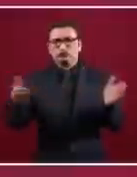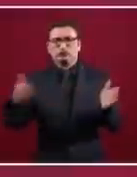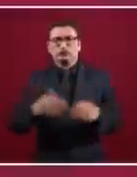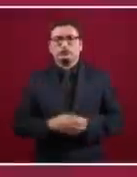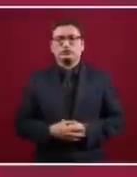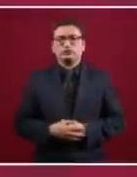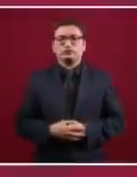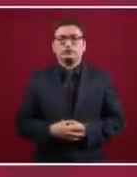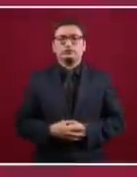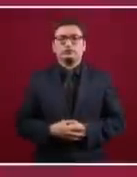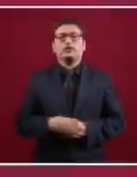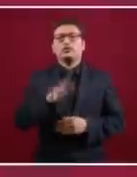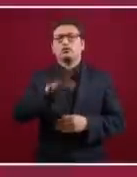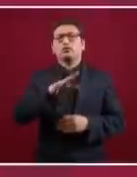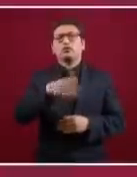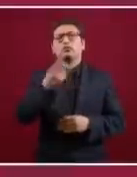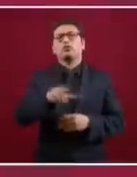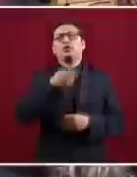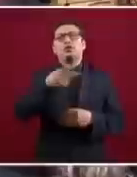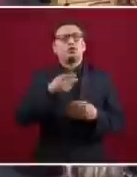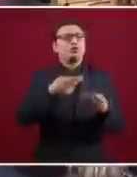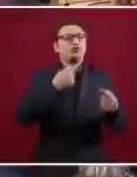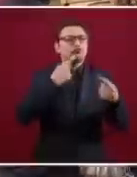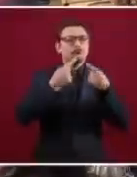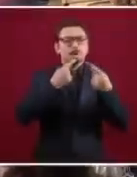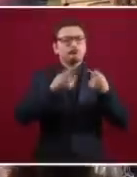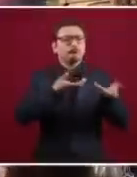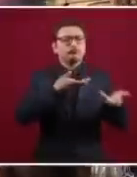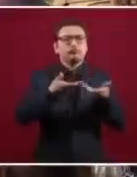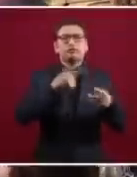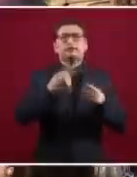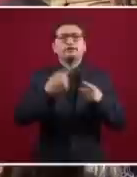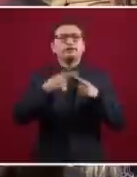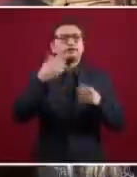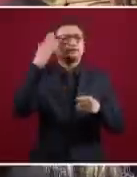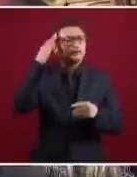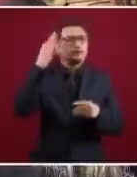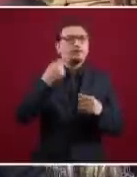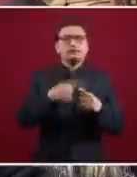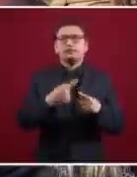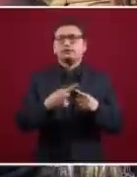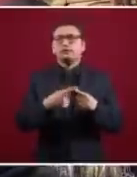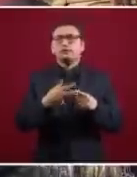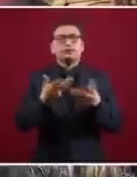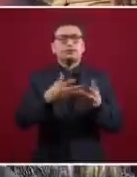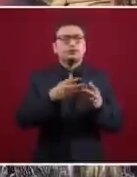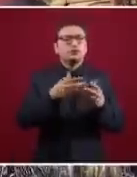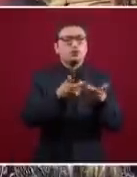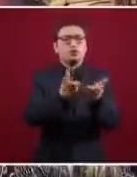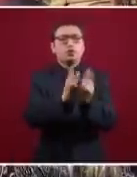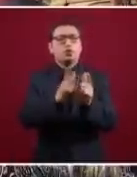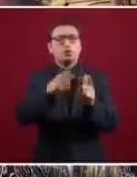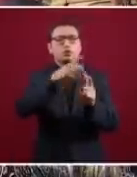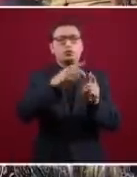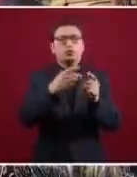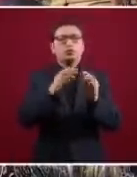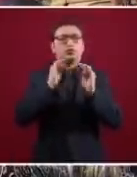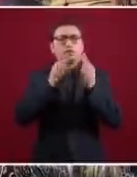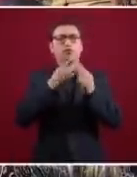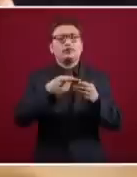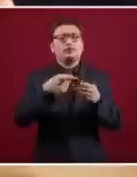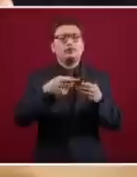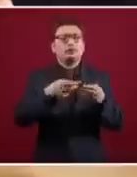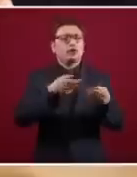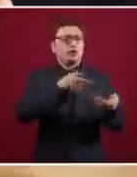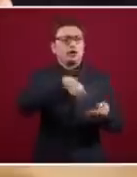bueno entonces quien lleva a cabo esa negociación o sea quien cual pieza del cártel de sinaloa negocia